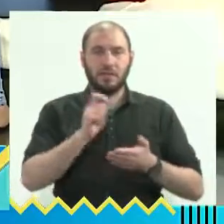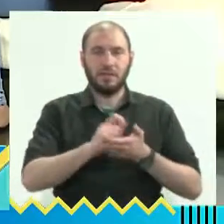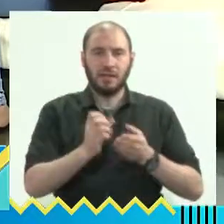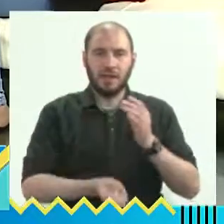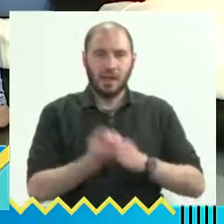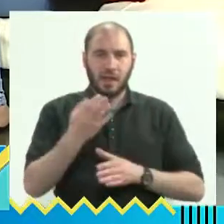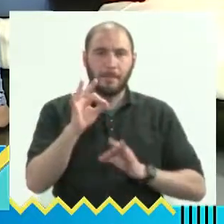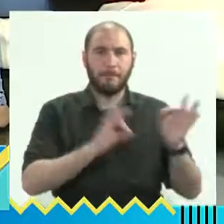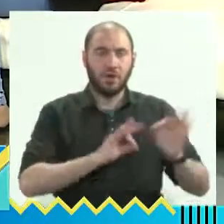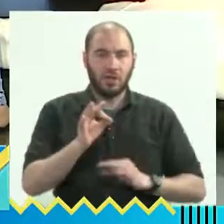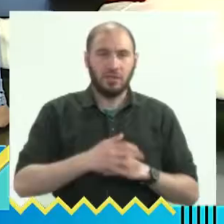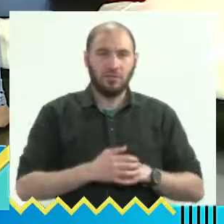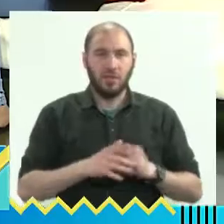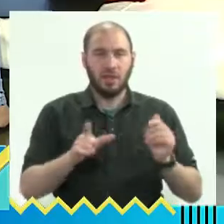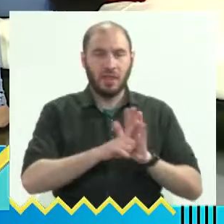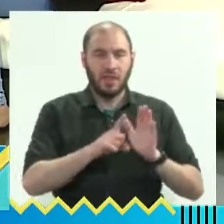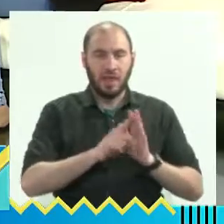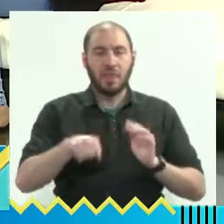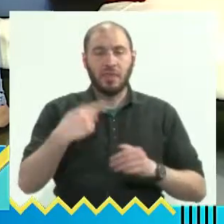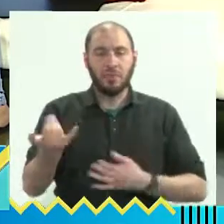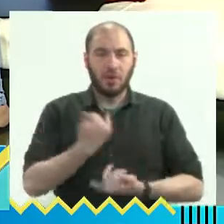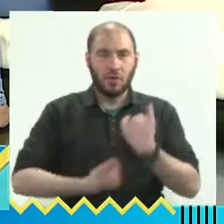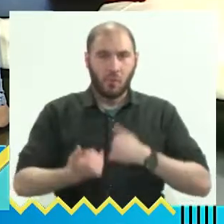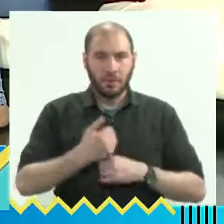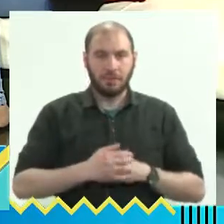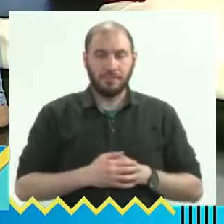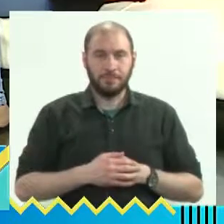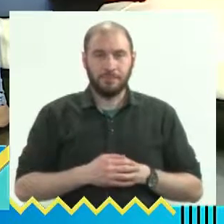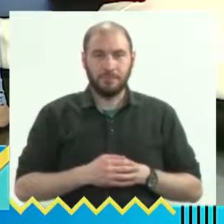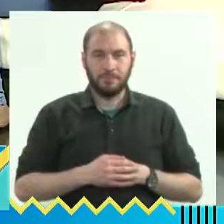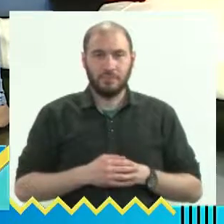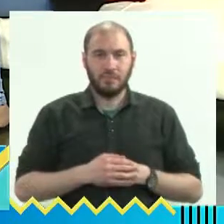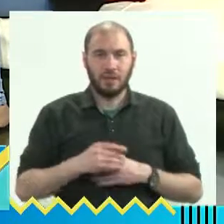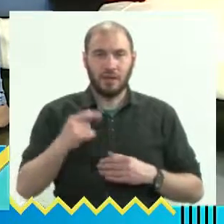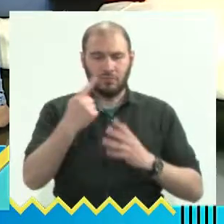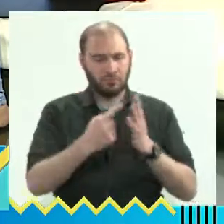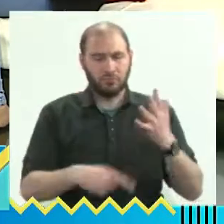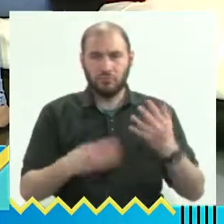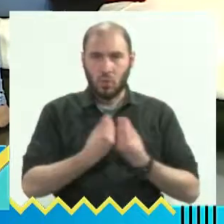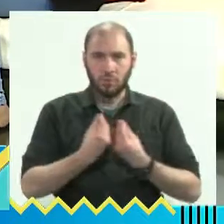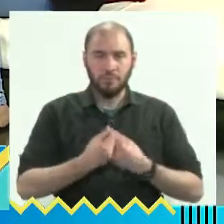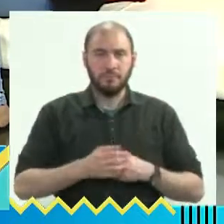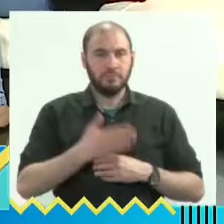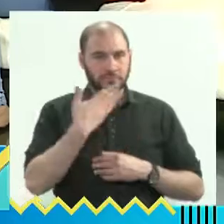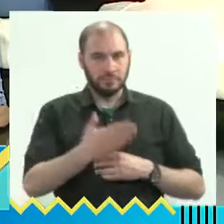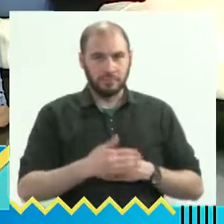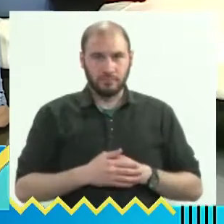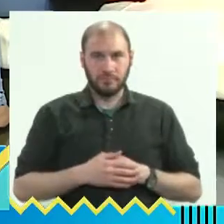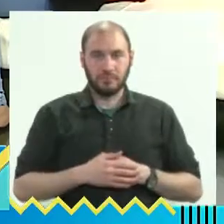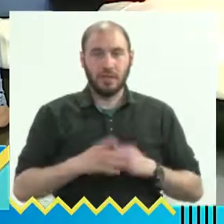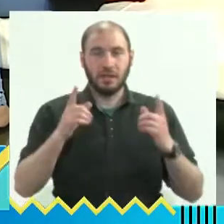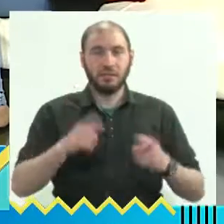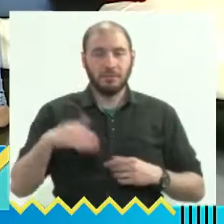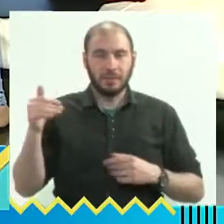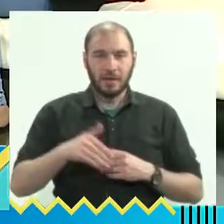de este proyecto de ley que ya nos vas a estar contando, que es de muchos factores ahí presentes. Sí. Muchas gracias, María José. Sí.